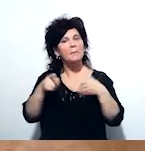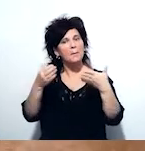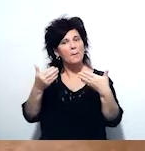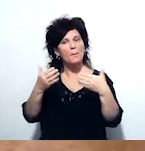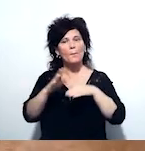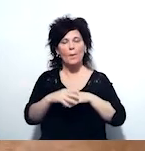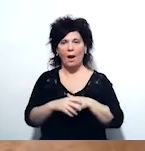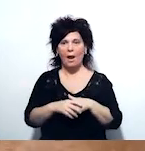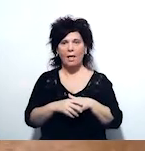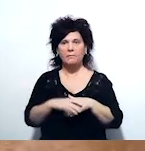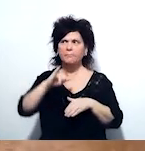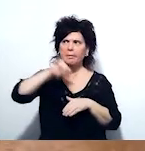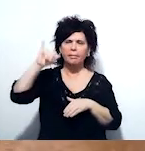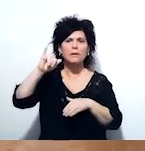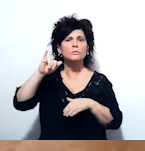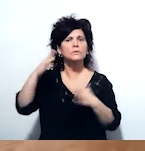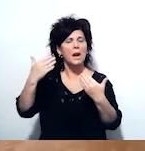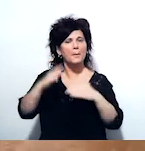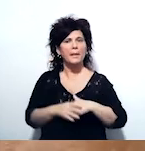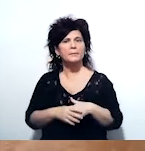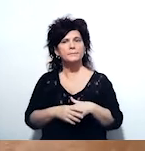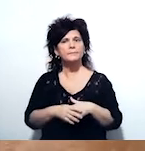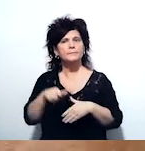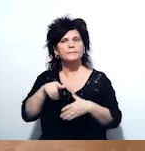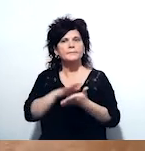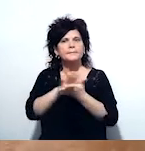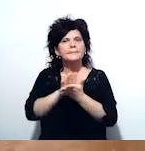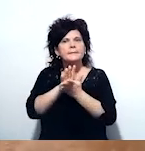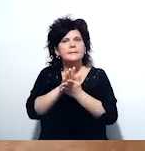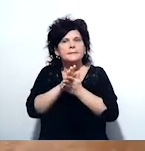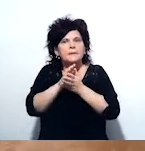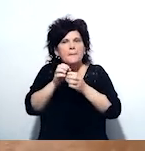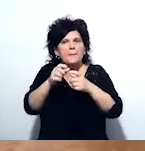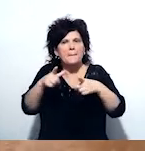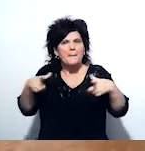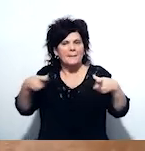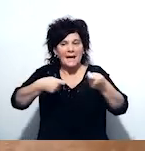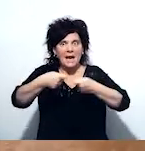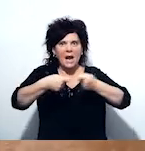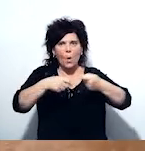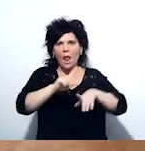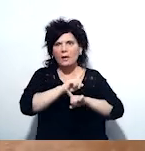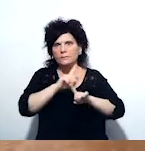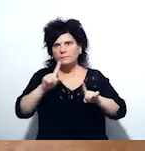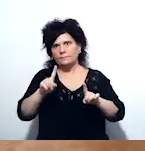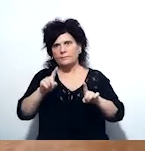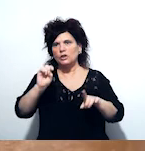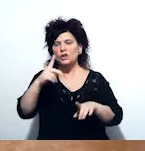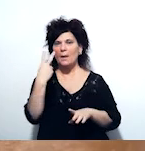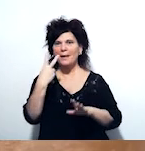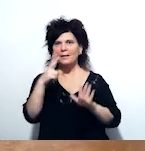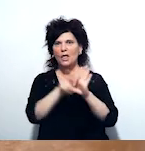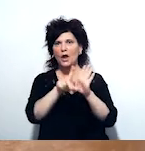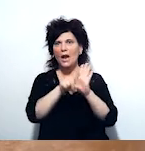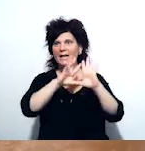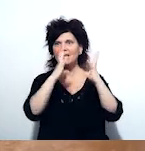ser denunciado. Es un fenómeno en expansión, todavía no está regulado, les mostré simplemente dos leyes que hay